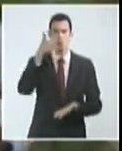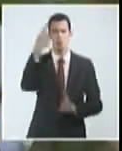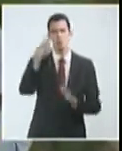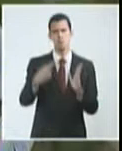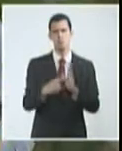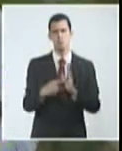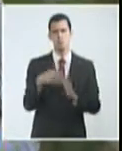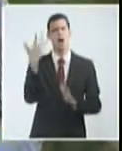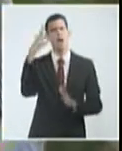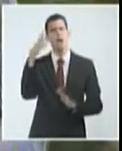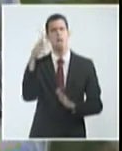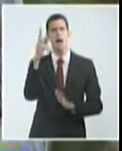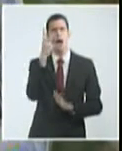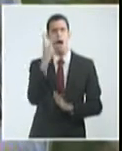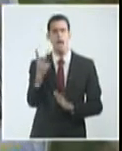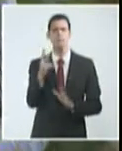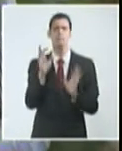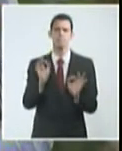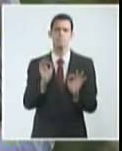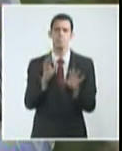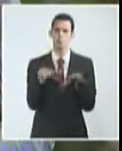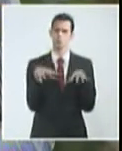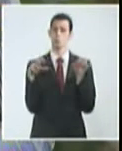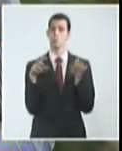estuvo contraído en estas condiciones